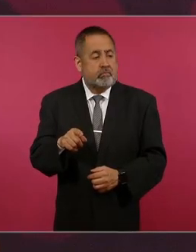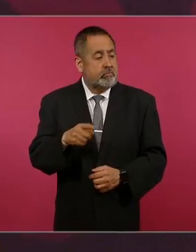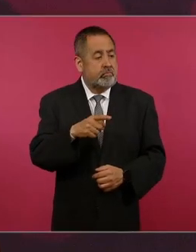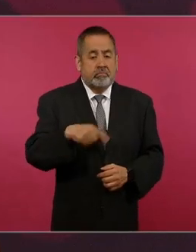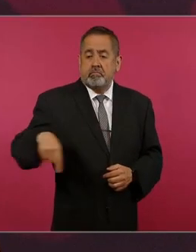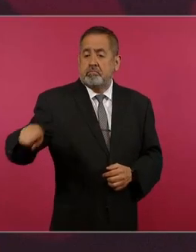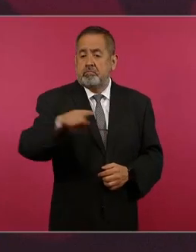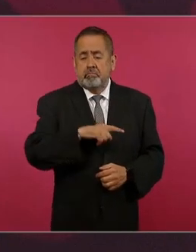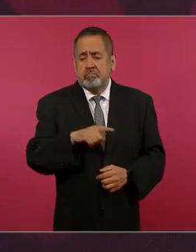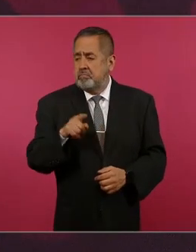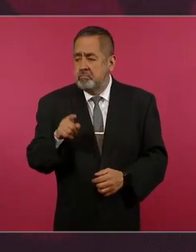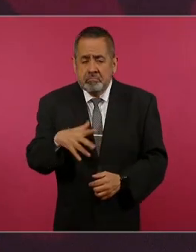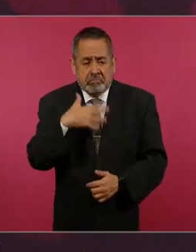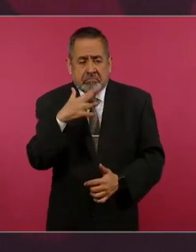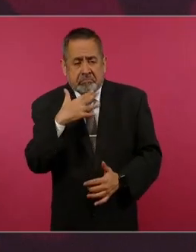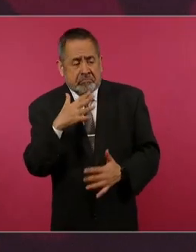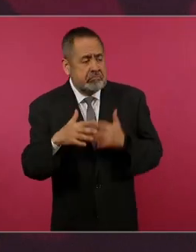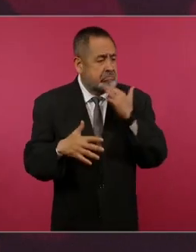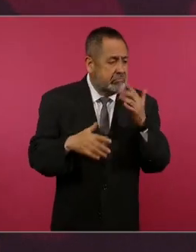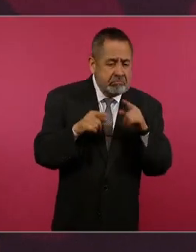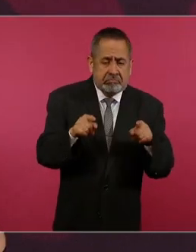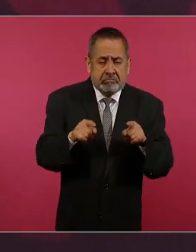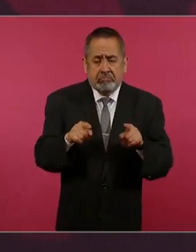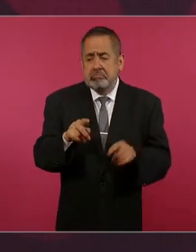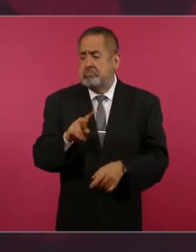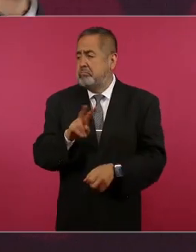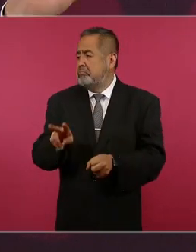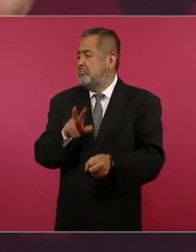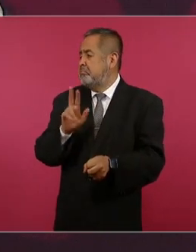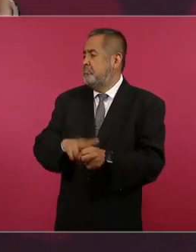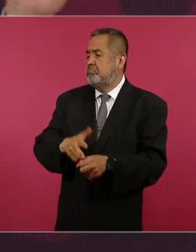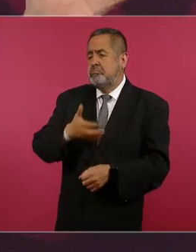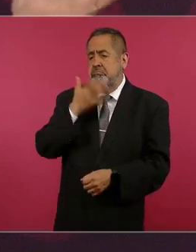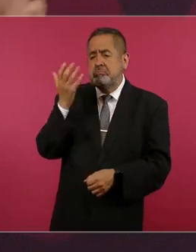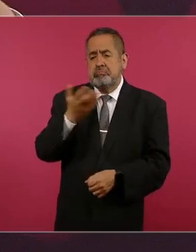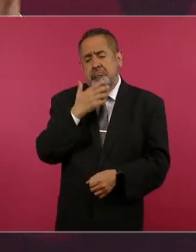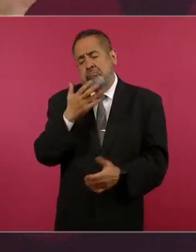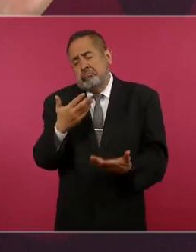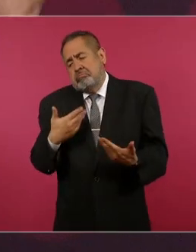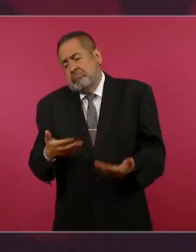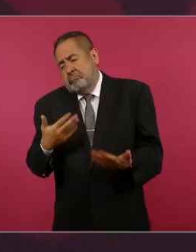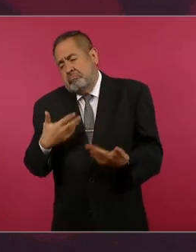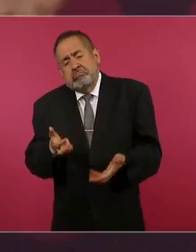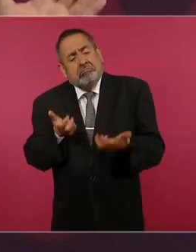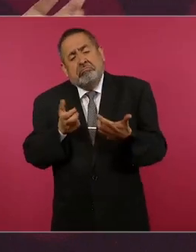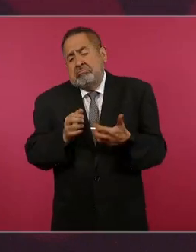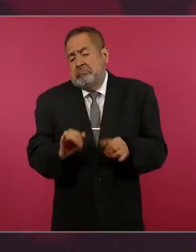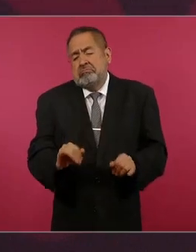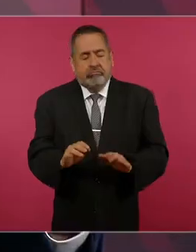se veía como